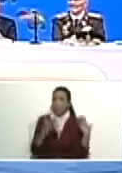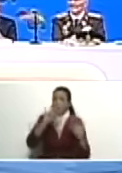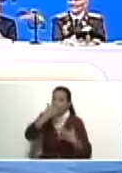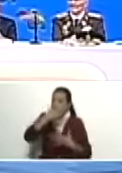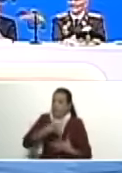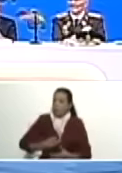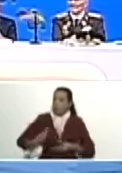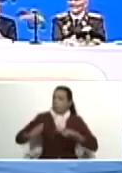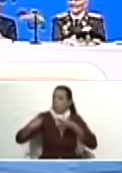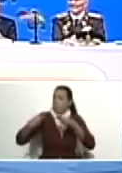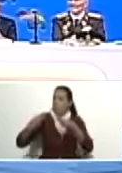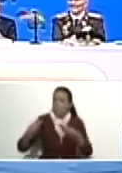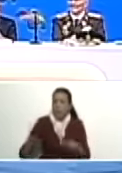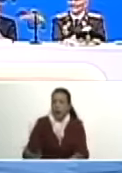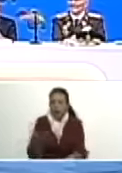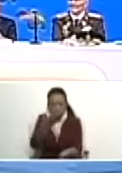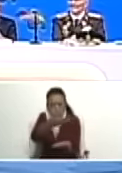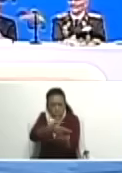sencilla,